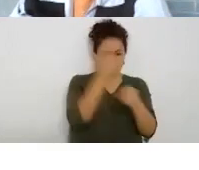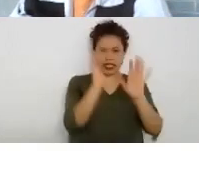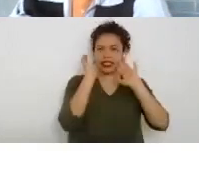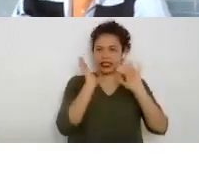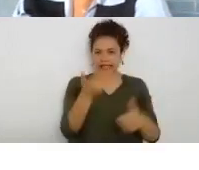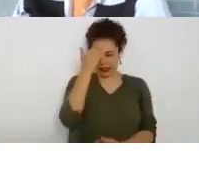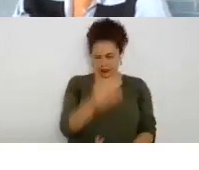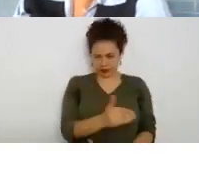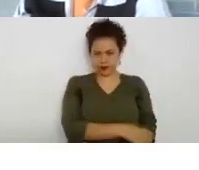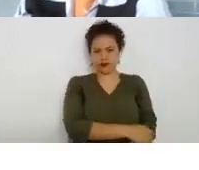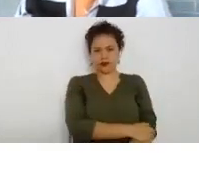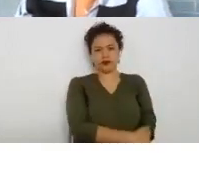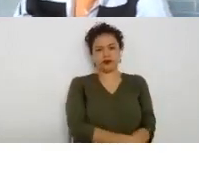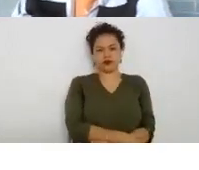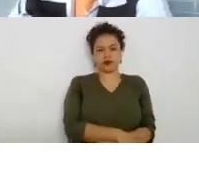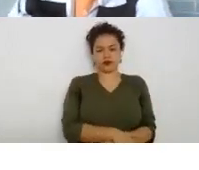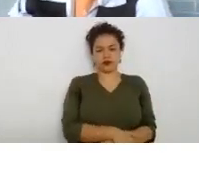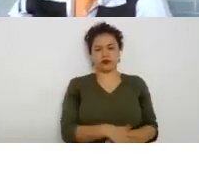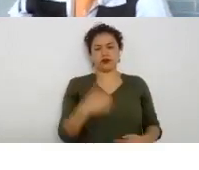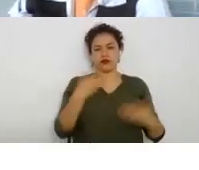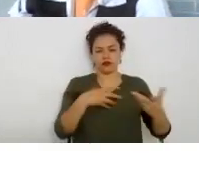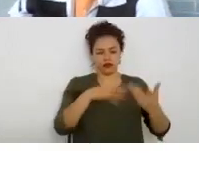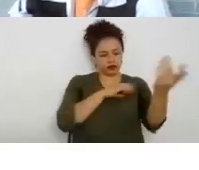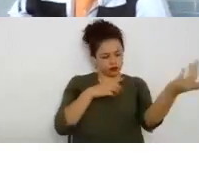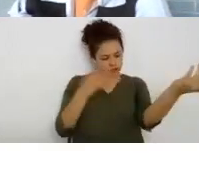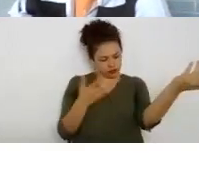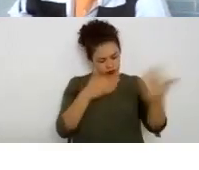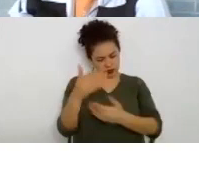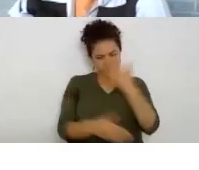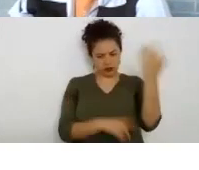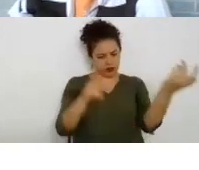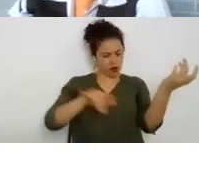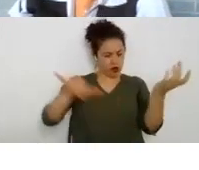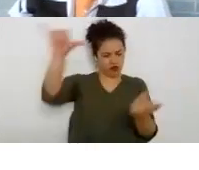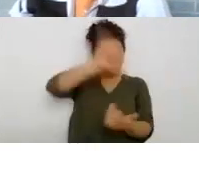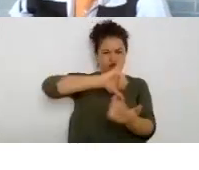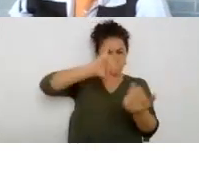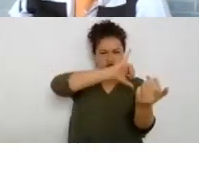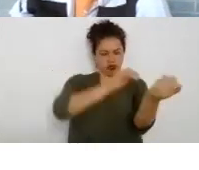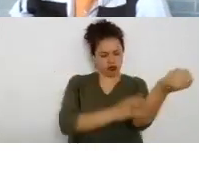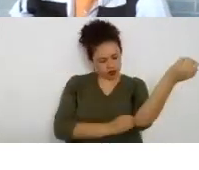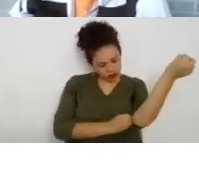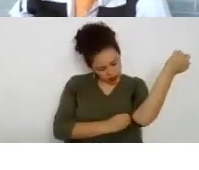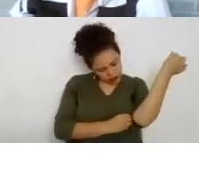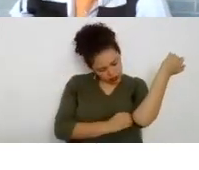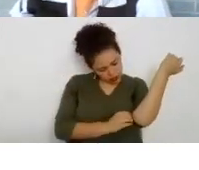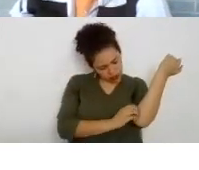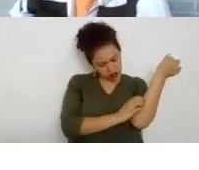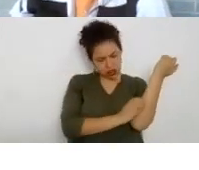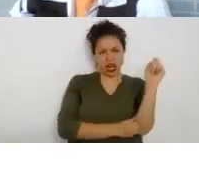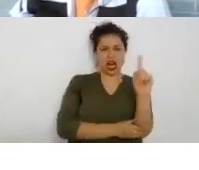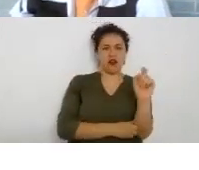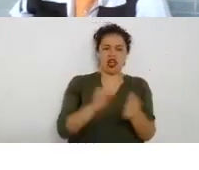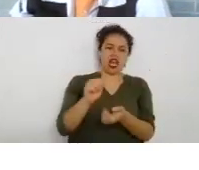que puedo hacer y procedo a hacer es aplicar agua abundante, ¿de acuerdo? Aquí va a ser simplemente agua, no vamos a lavar con